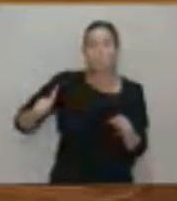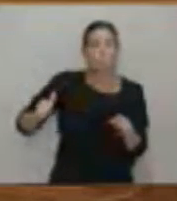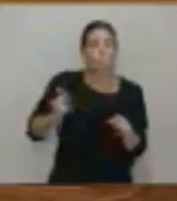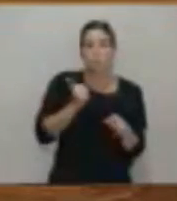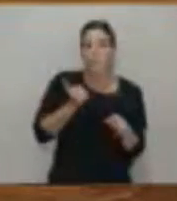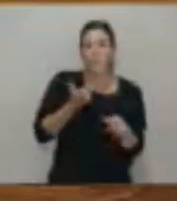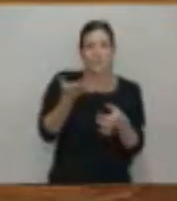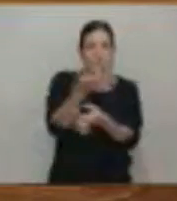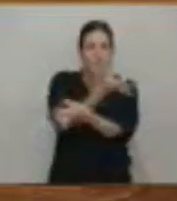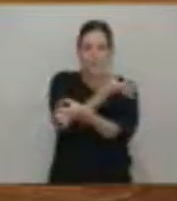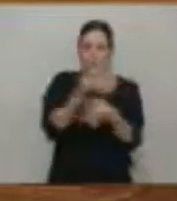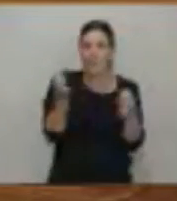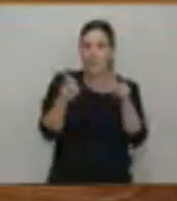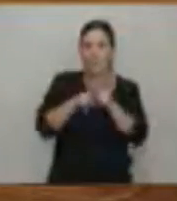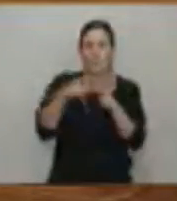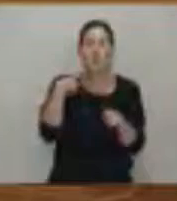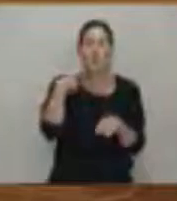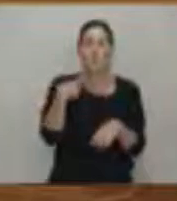inmejorable